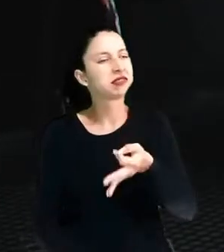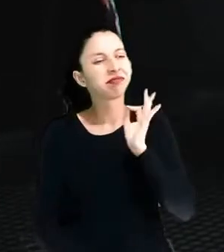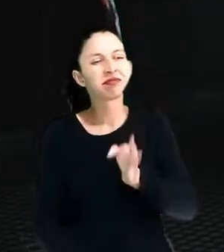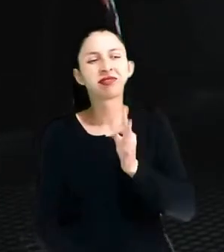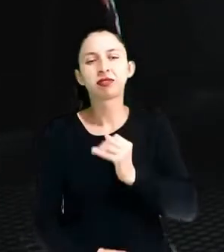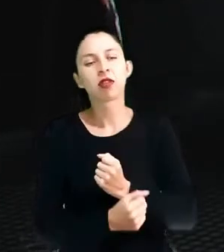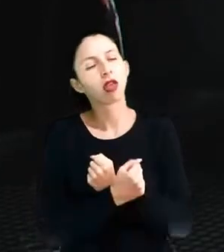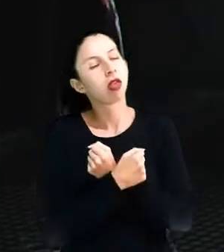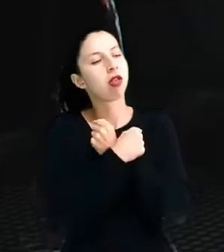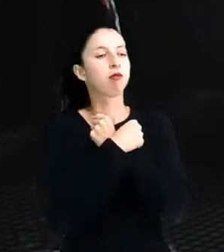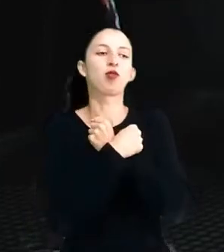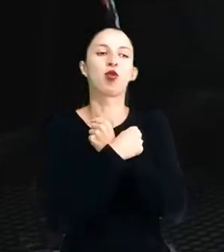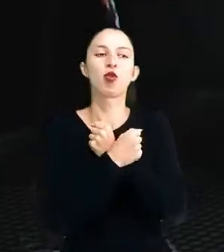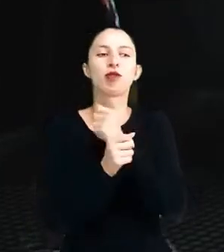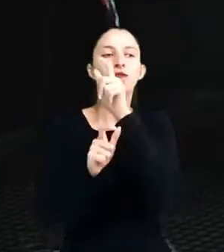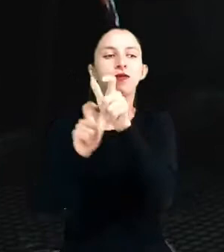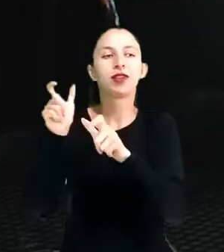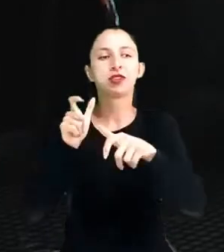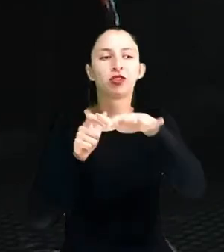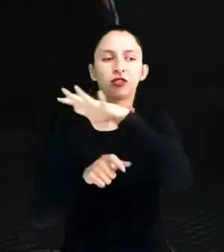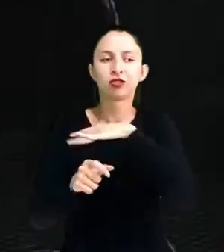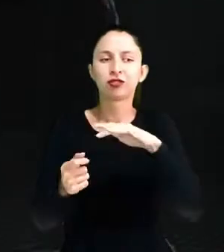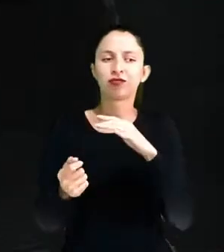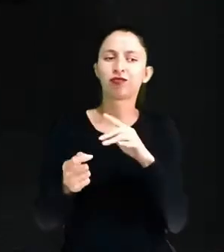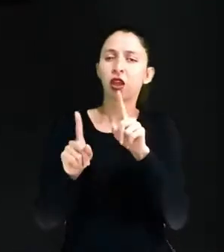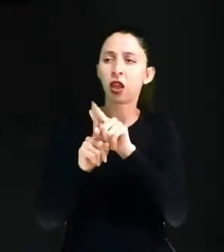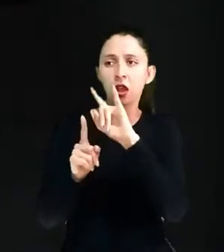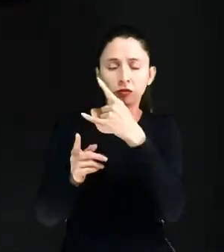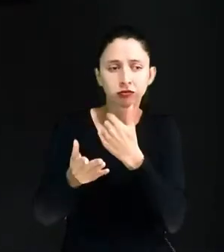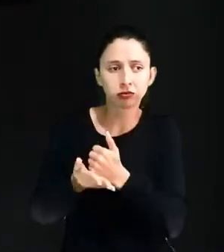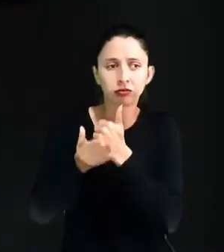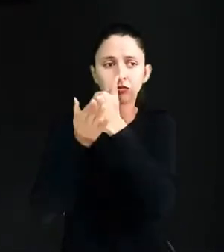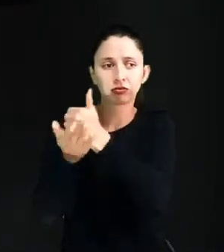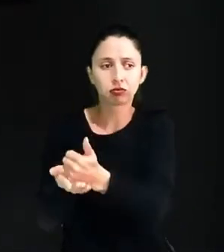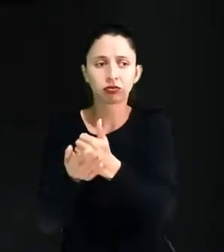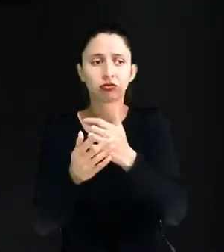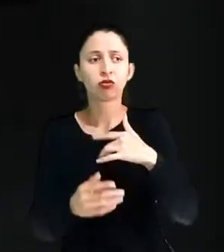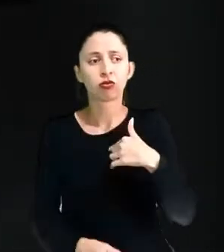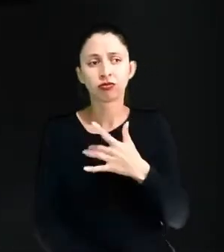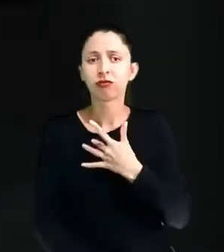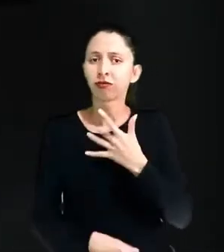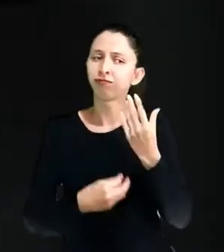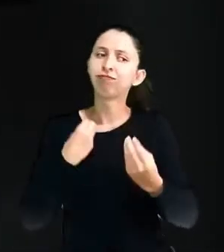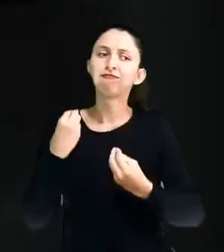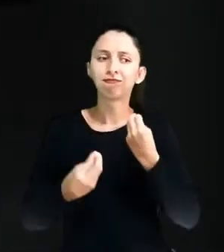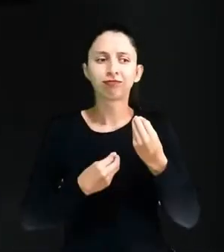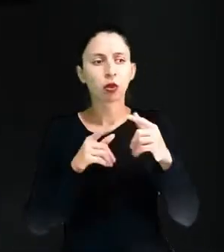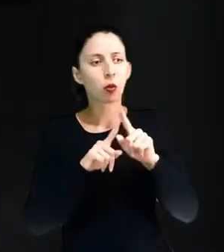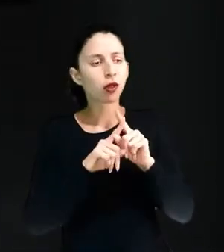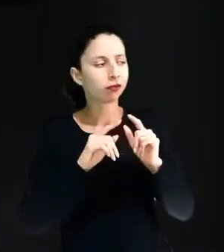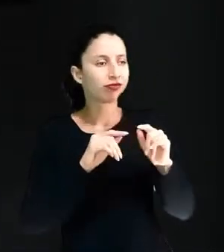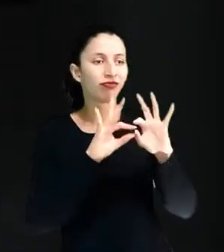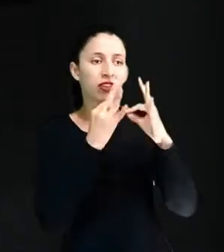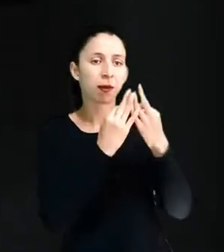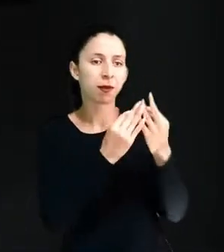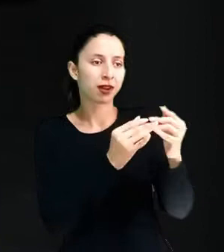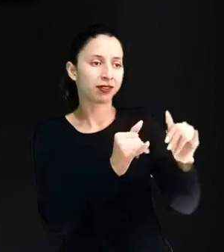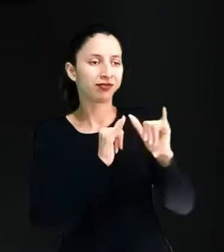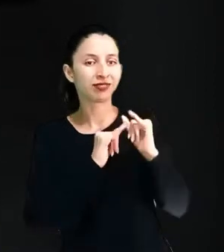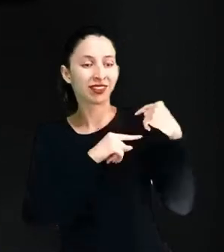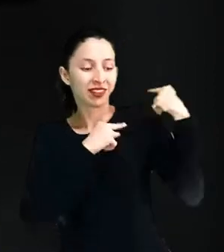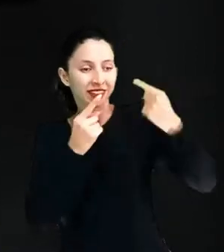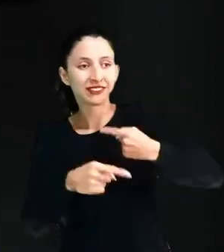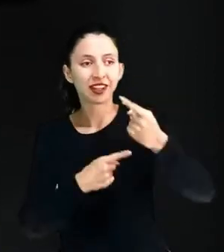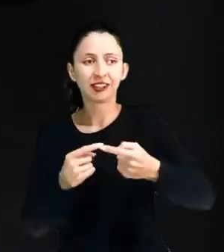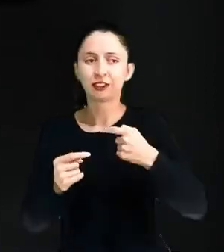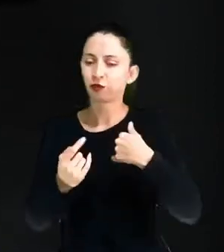demás, poder colaborar, pero y eso ya uno lo ve reflejado en su quehacer profesional, y las enseñanzas son tan grandes porque todo